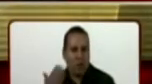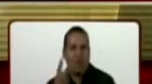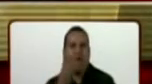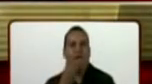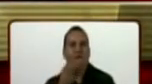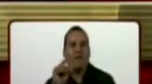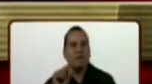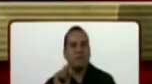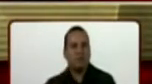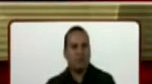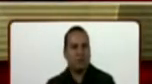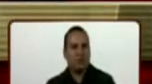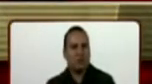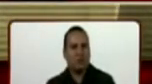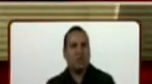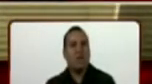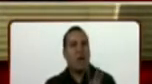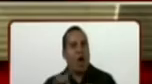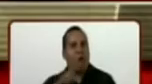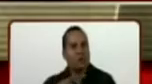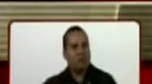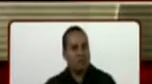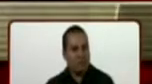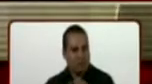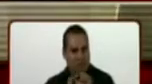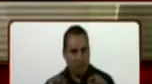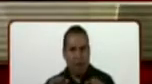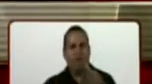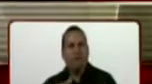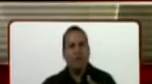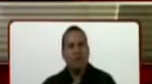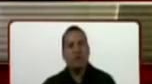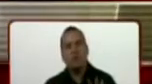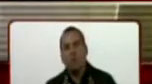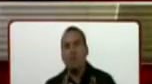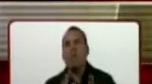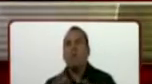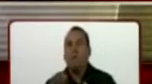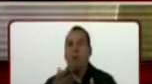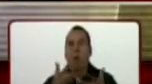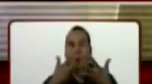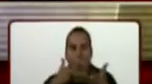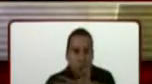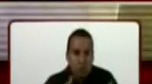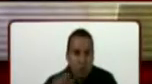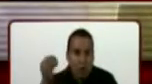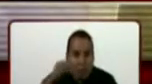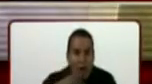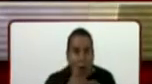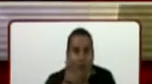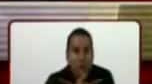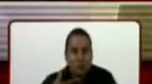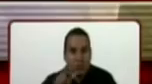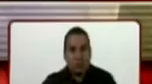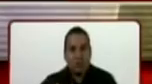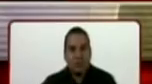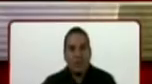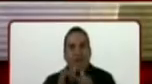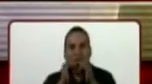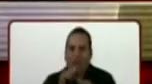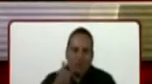votado, más bien hasta las 11 y media de la mañana, habían votado más de 8 millones de venezolanas y de venezolanos. Eso es una buena noticia.